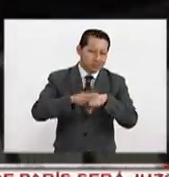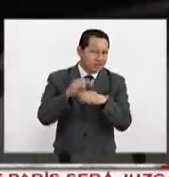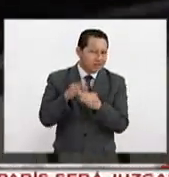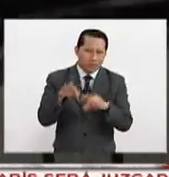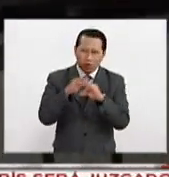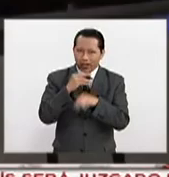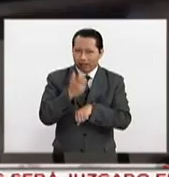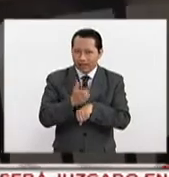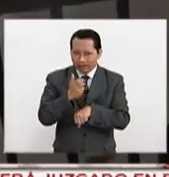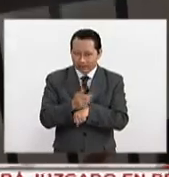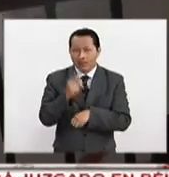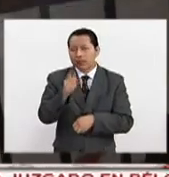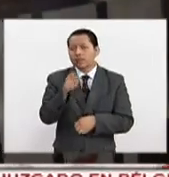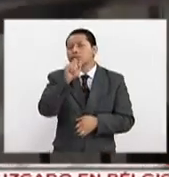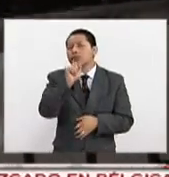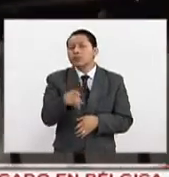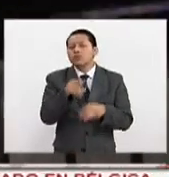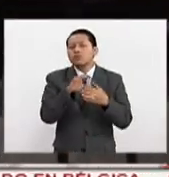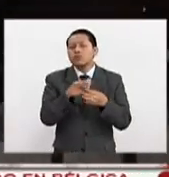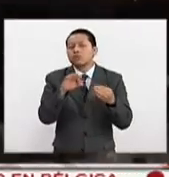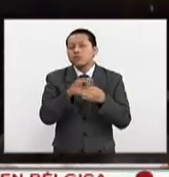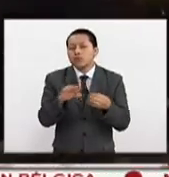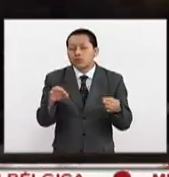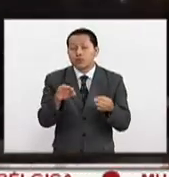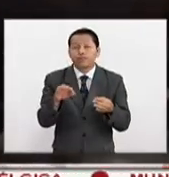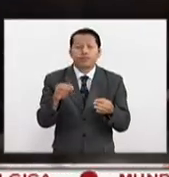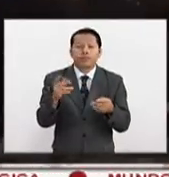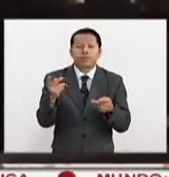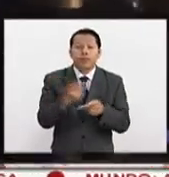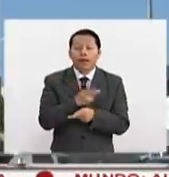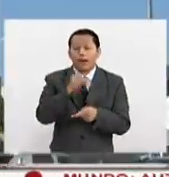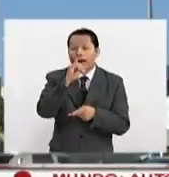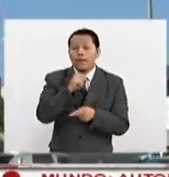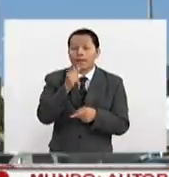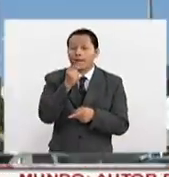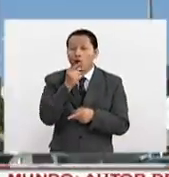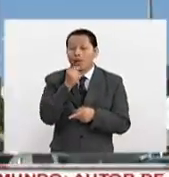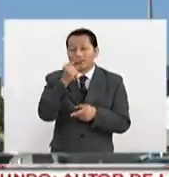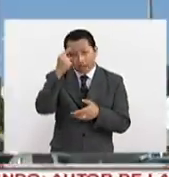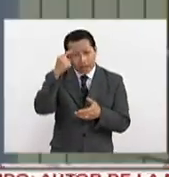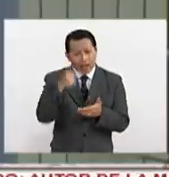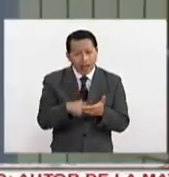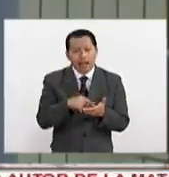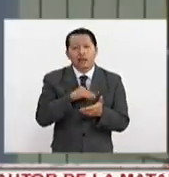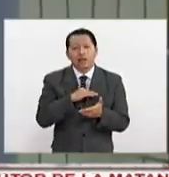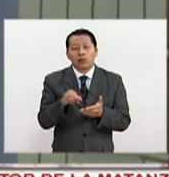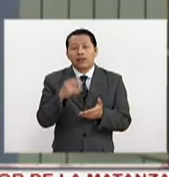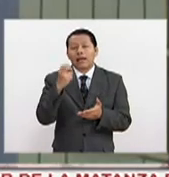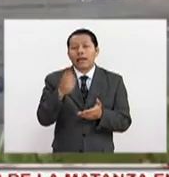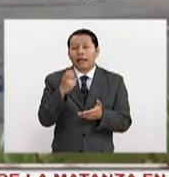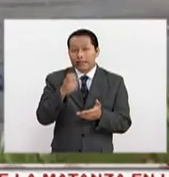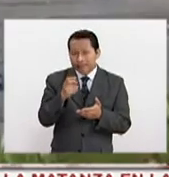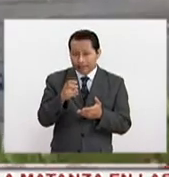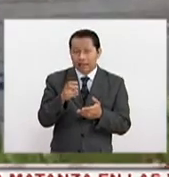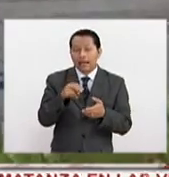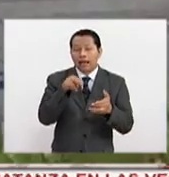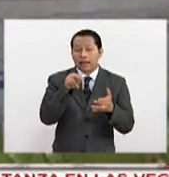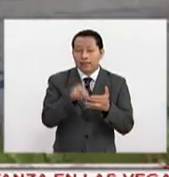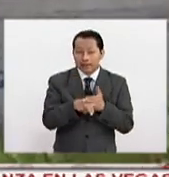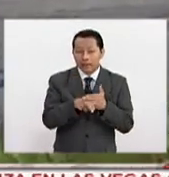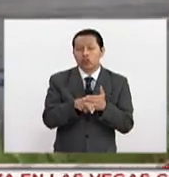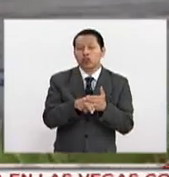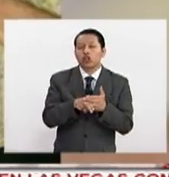de los Estados Unidos. Por cierto, que también trascendió que el jefe de la policía cree que este asesino